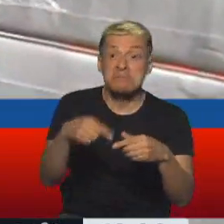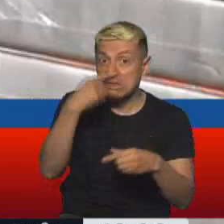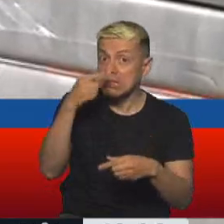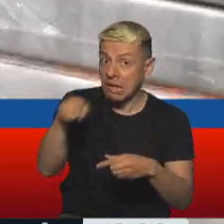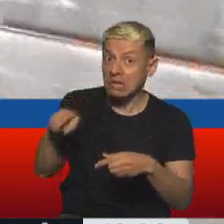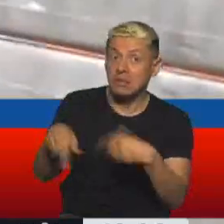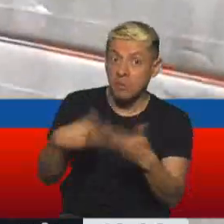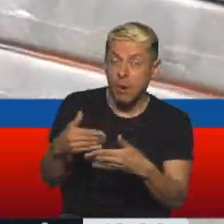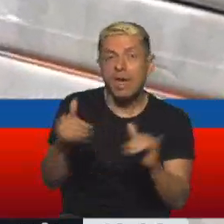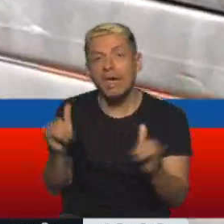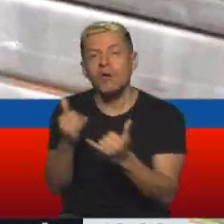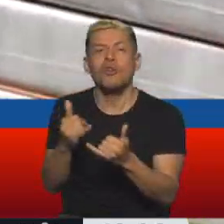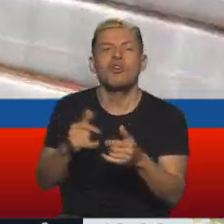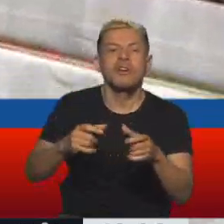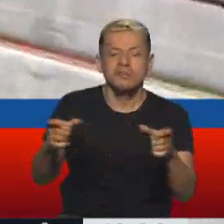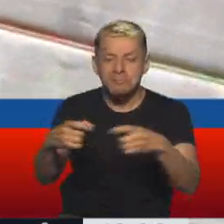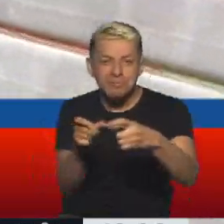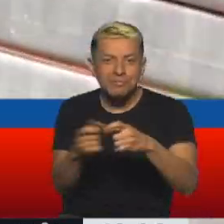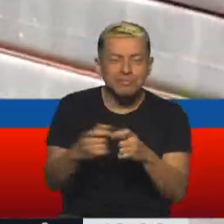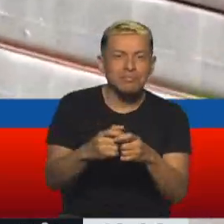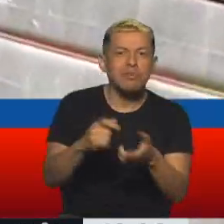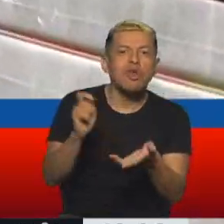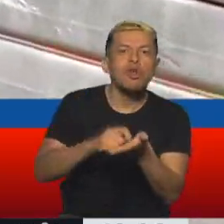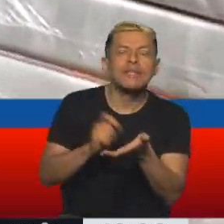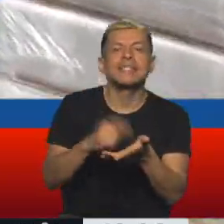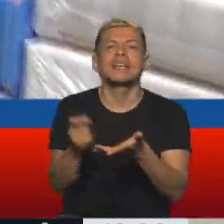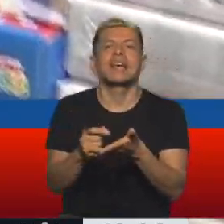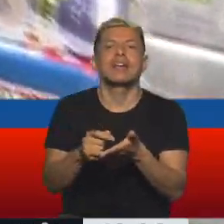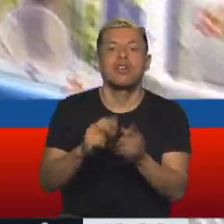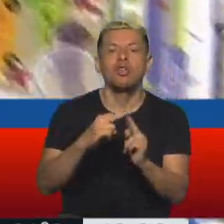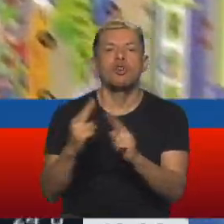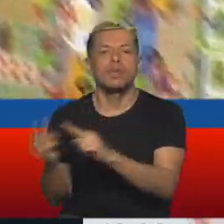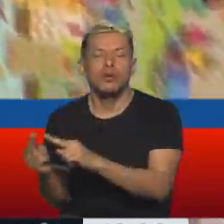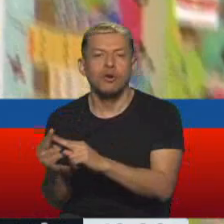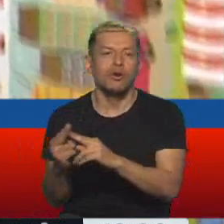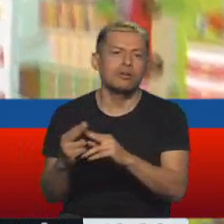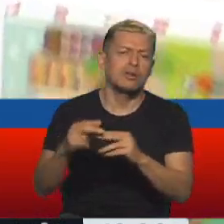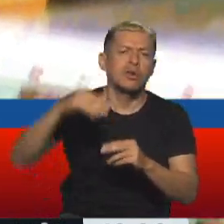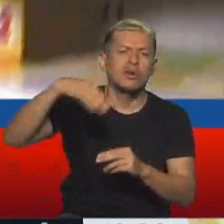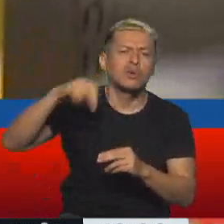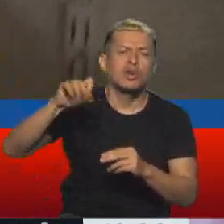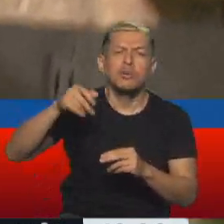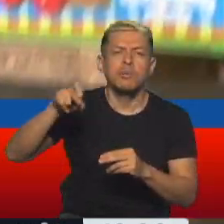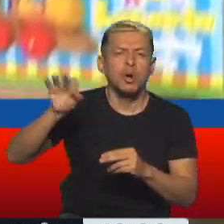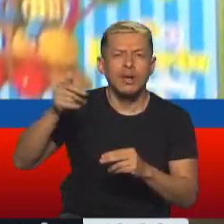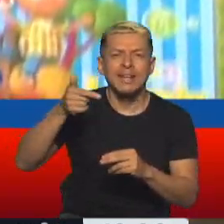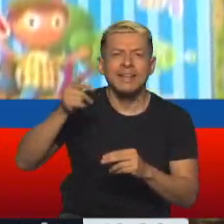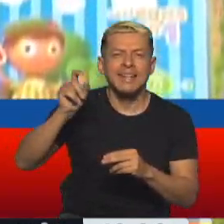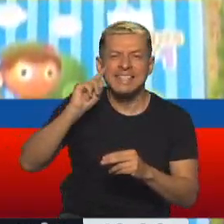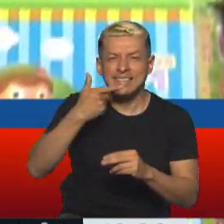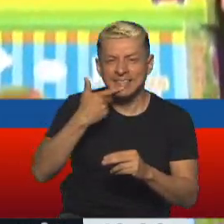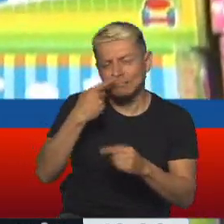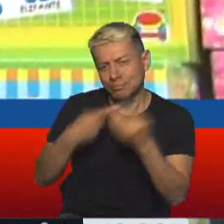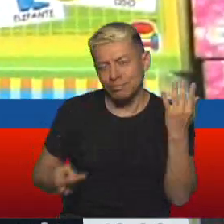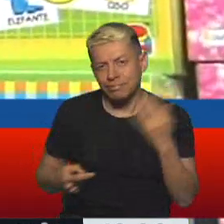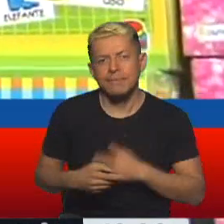interesantes. Rompecabezas, loterías, dominó, juego de la vida, Monopoly, Twister. ¿Para qué franja etaria?